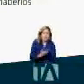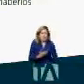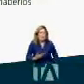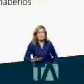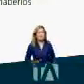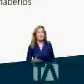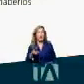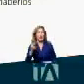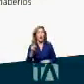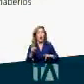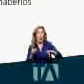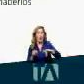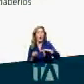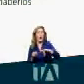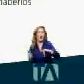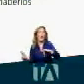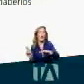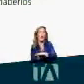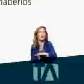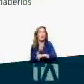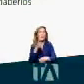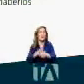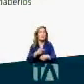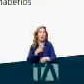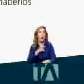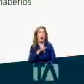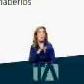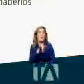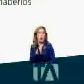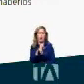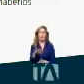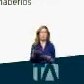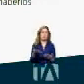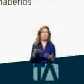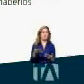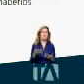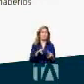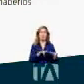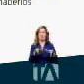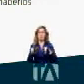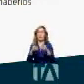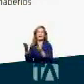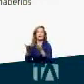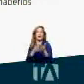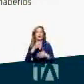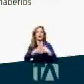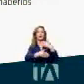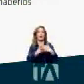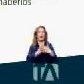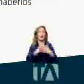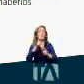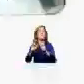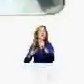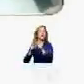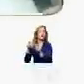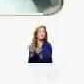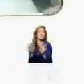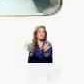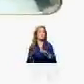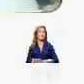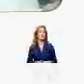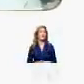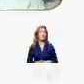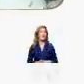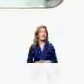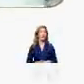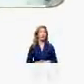un presidente por no haber utilizado exclusivamente para él los aviones, sino haberlos puesto al servicio de todo el Estado". Pero